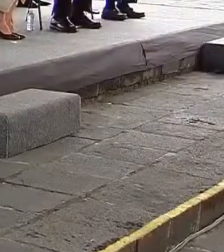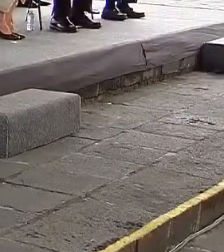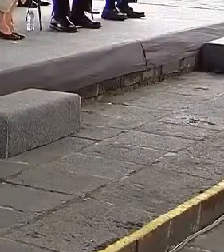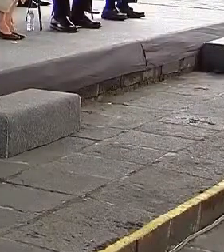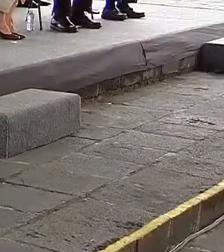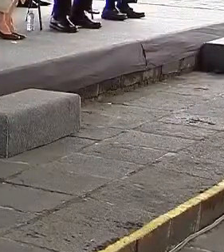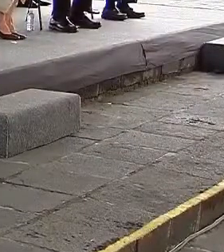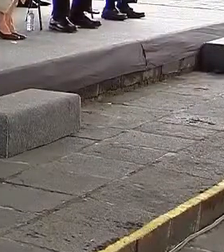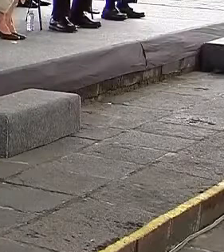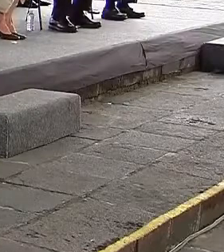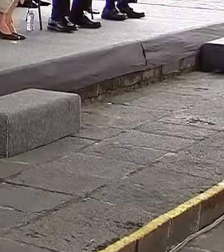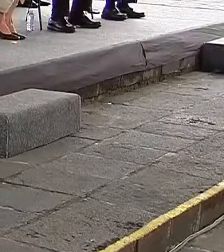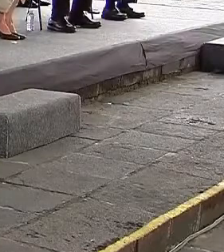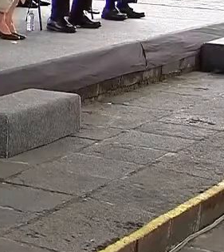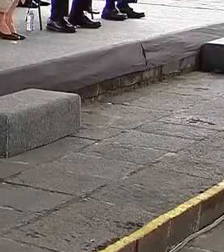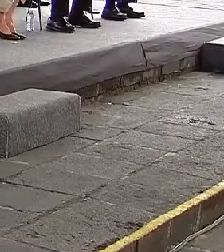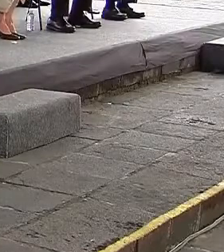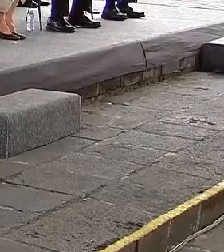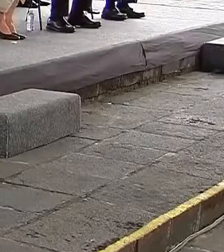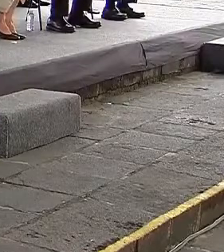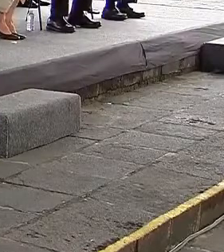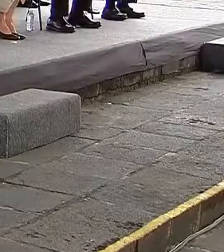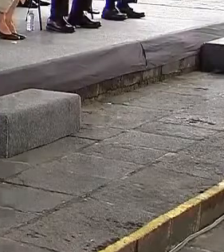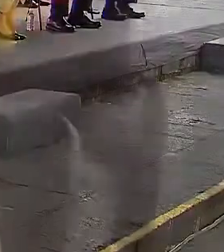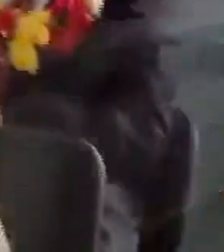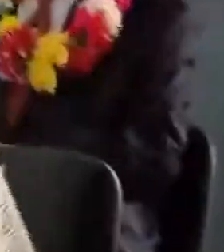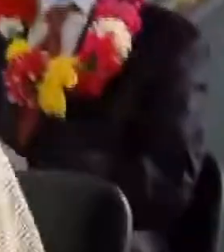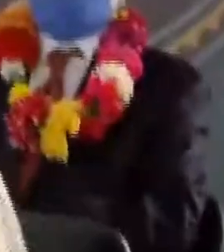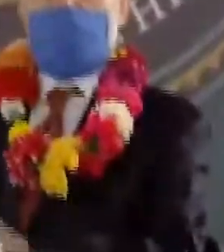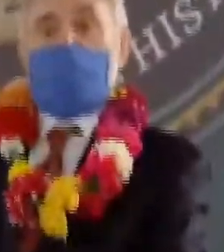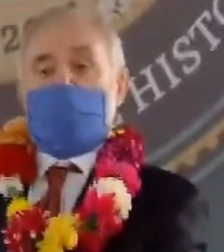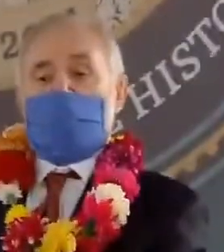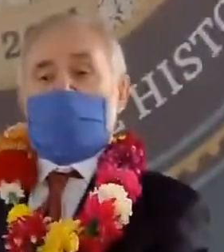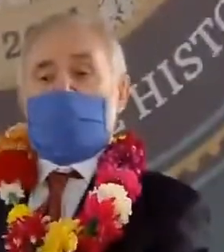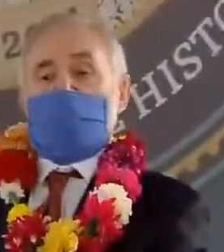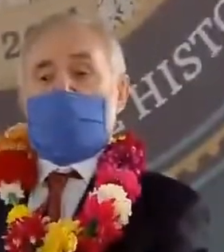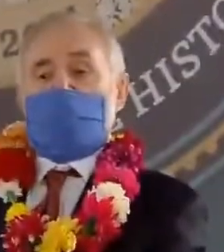Doctora Olga Sánchez Cordero, secretaria de Gobernación.